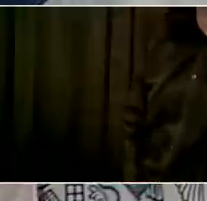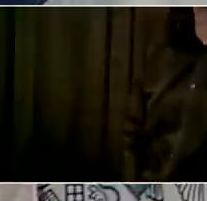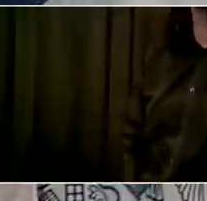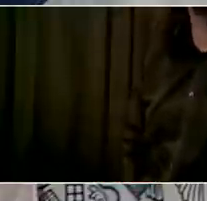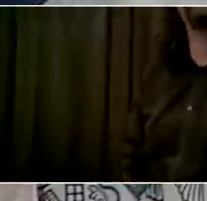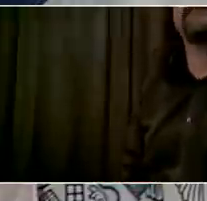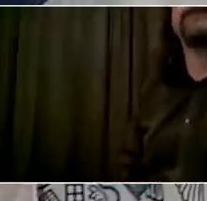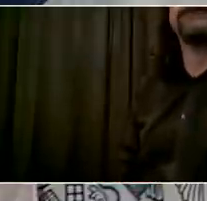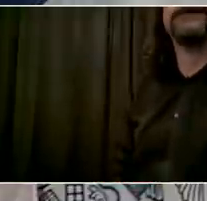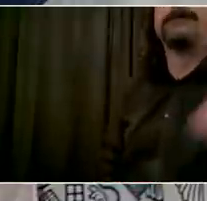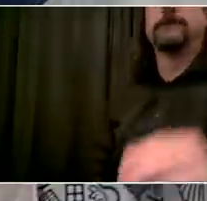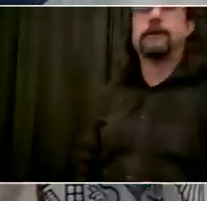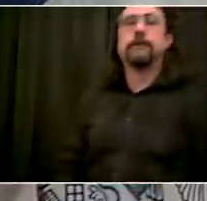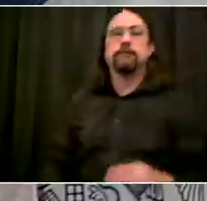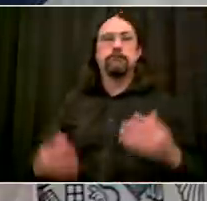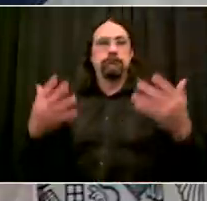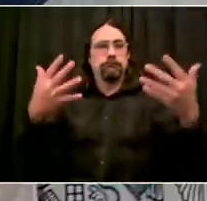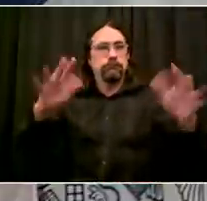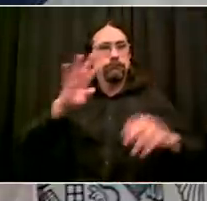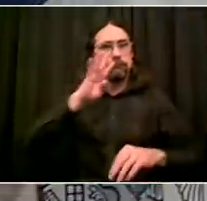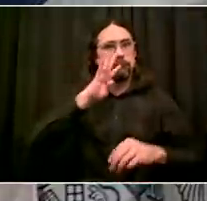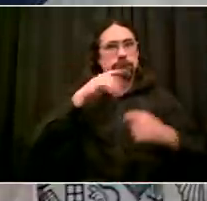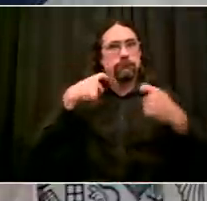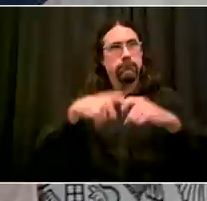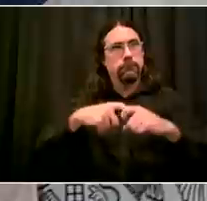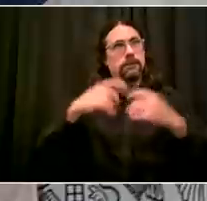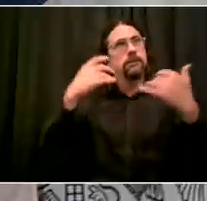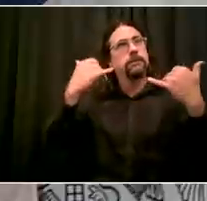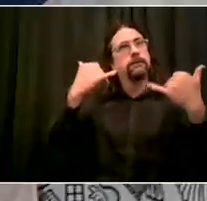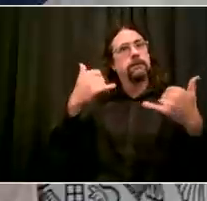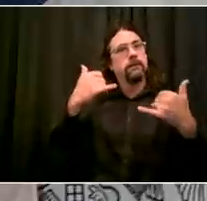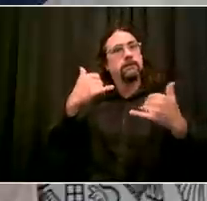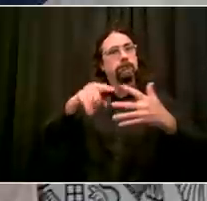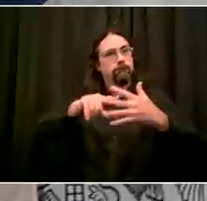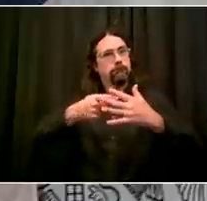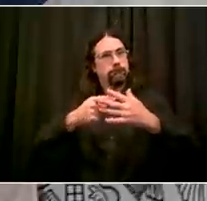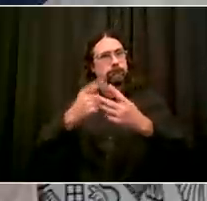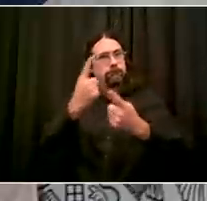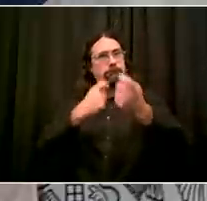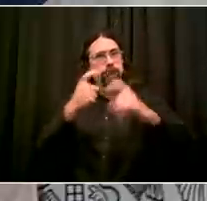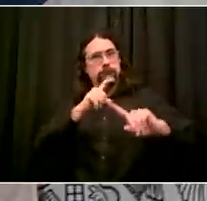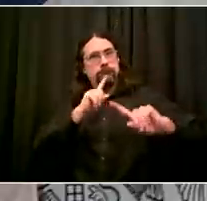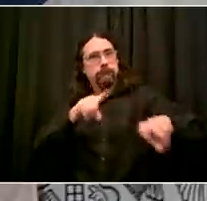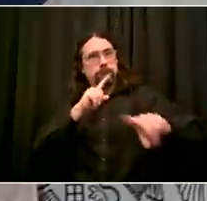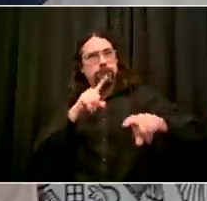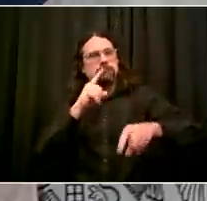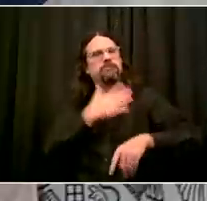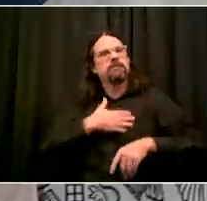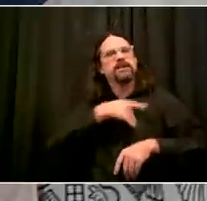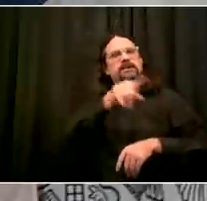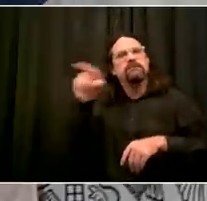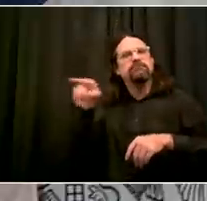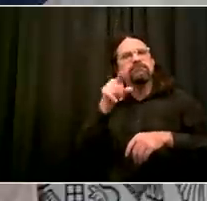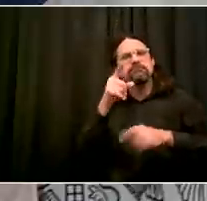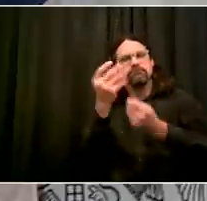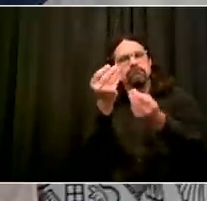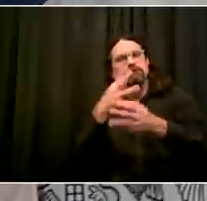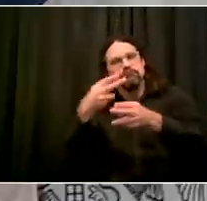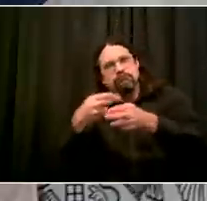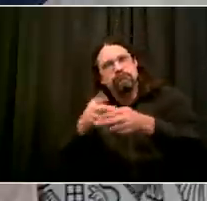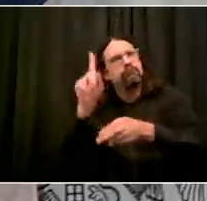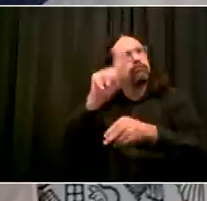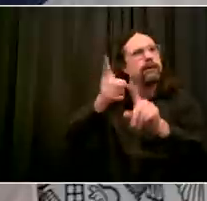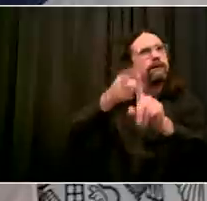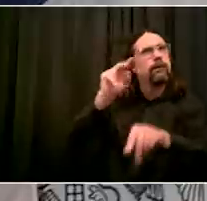please let me know the name and outlet of each journalist we'll now begin our Q&A as a reminder we're joined today by Dr.